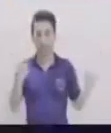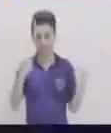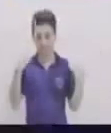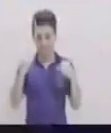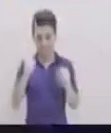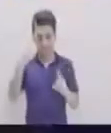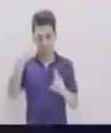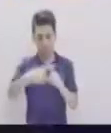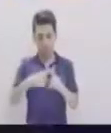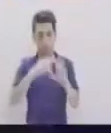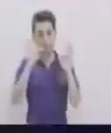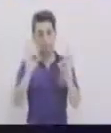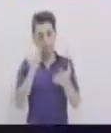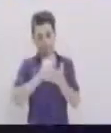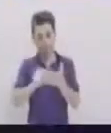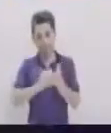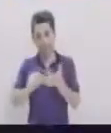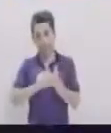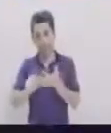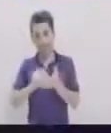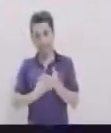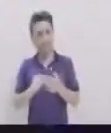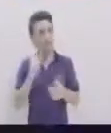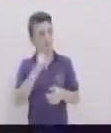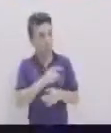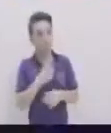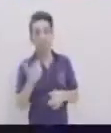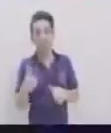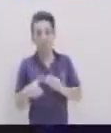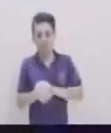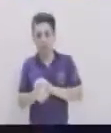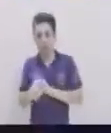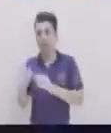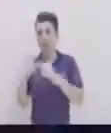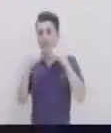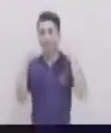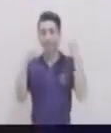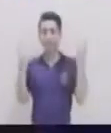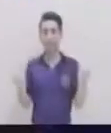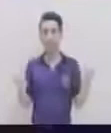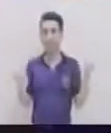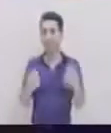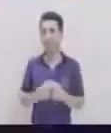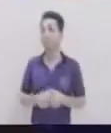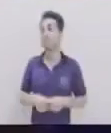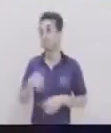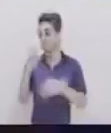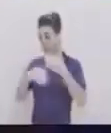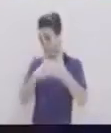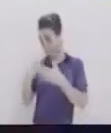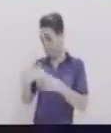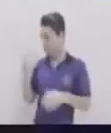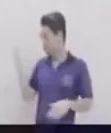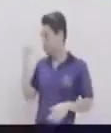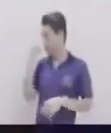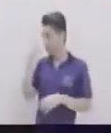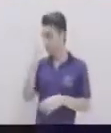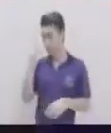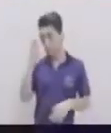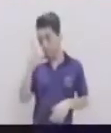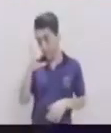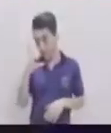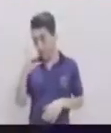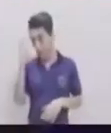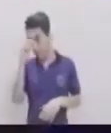sumas. Entonces imagínense que Isabel estaba feliz. Cuando Isabel aprendió a tomar